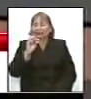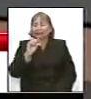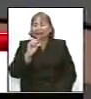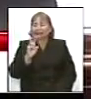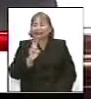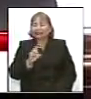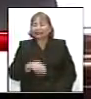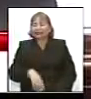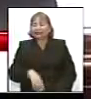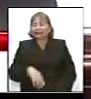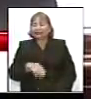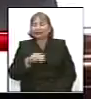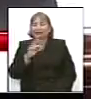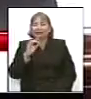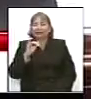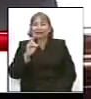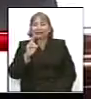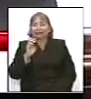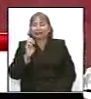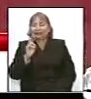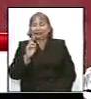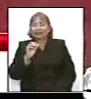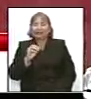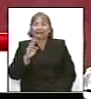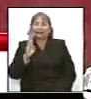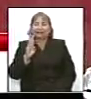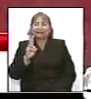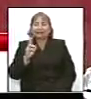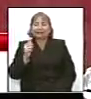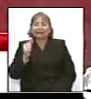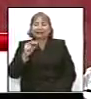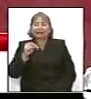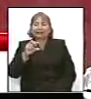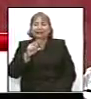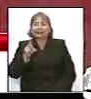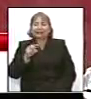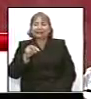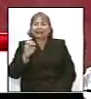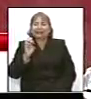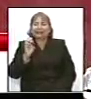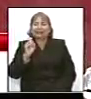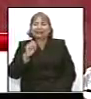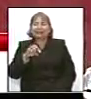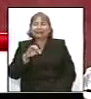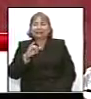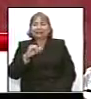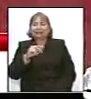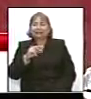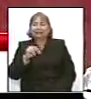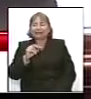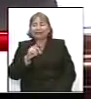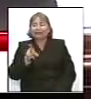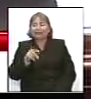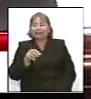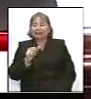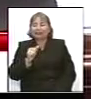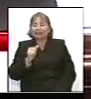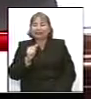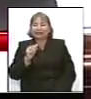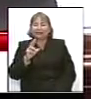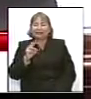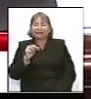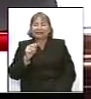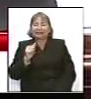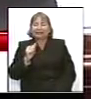verde. Iberico, verde. Vázquez, verde. Espinosa, verde. Arana,